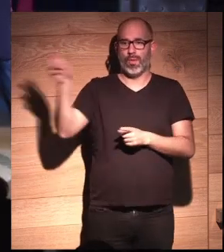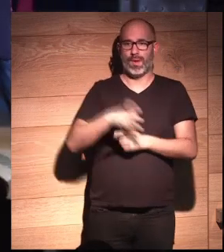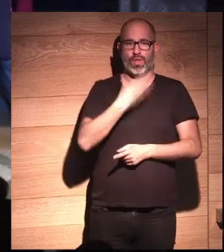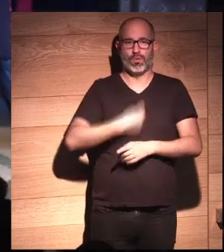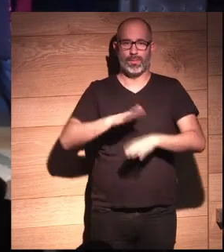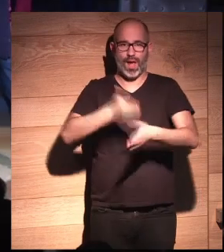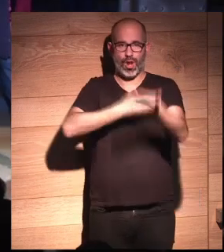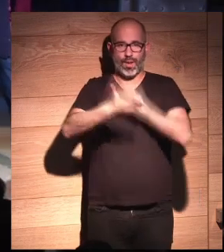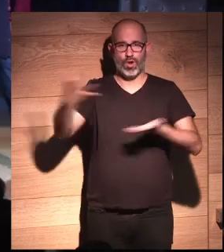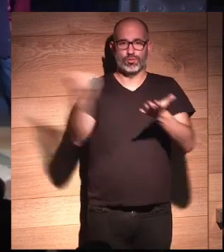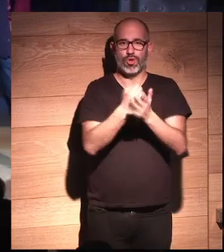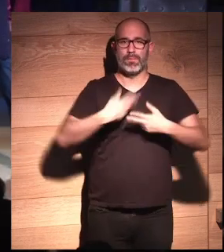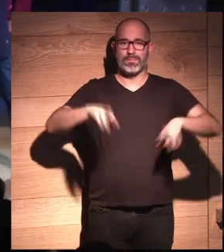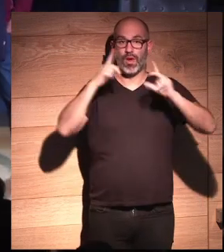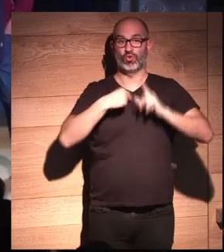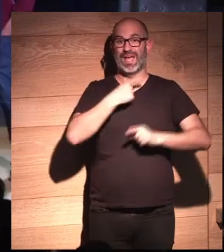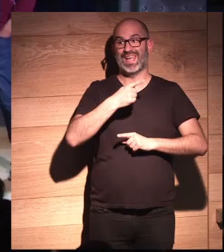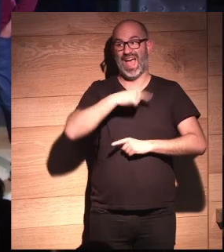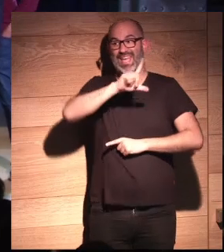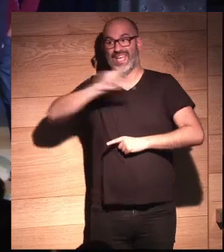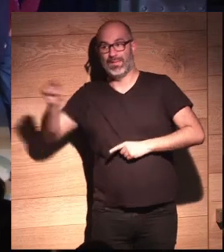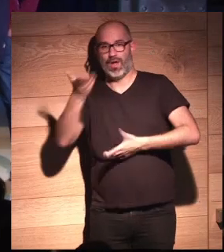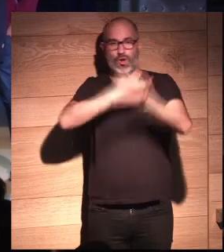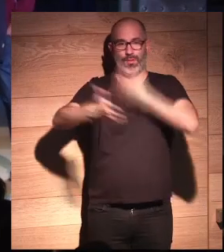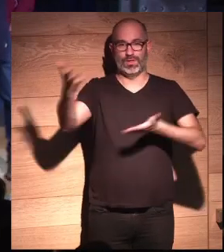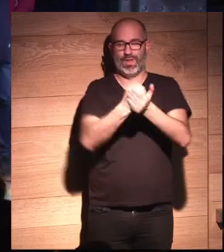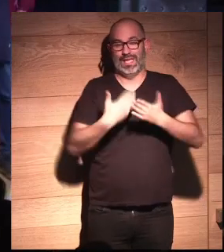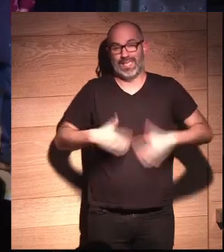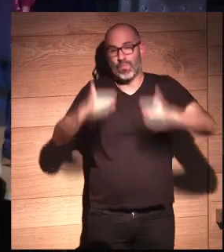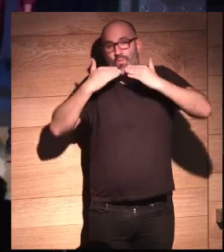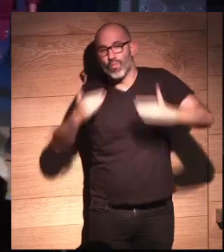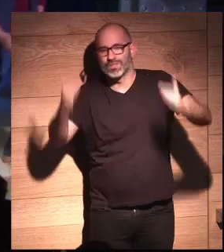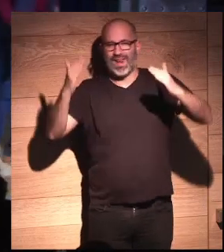para colaborar con vosotros y me gustaría irme y que fuera siendo así. Así que muchas gracias.